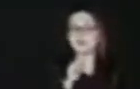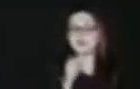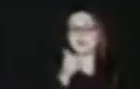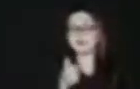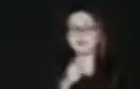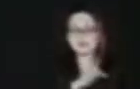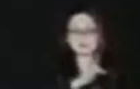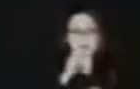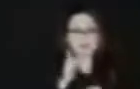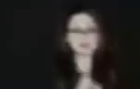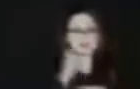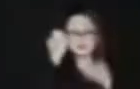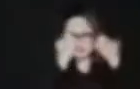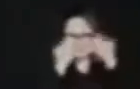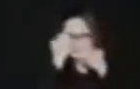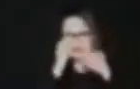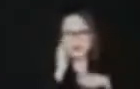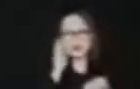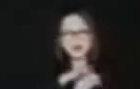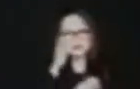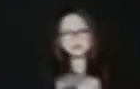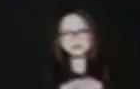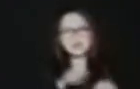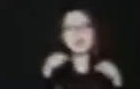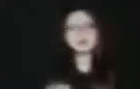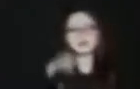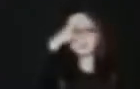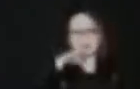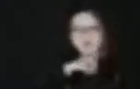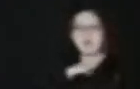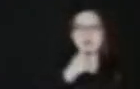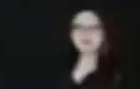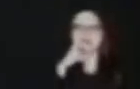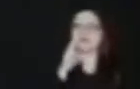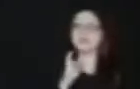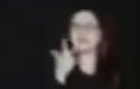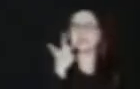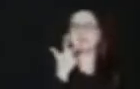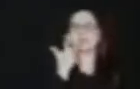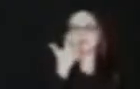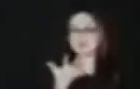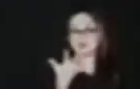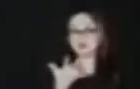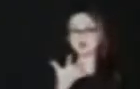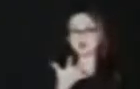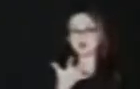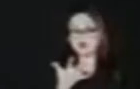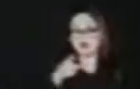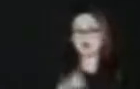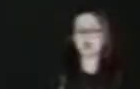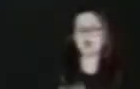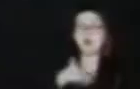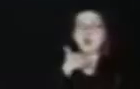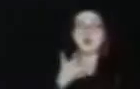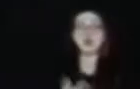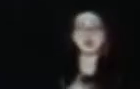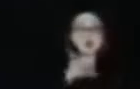176 países evaluados. Ocupamos el lugar 135 en corrupción